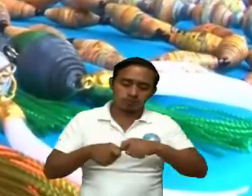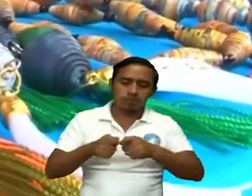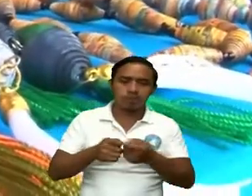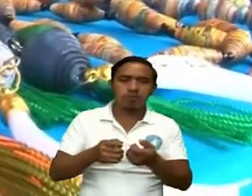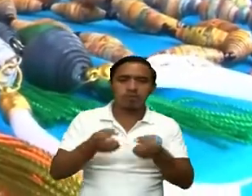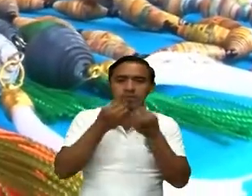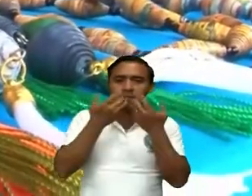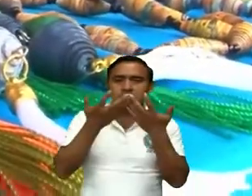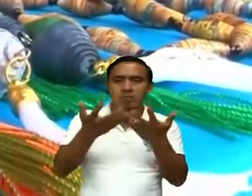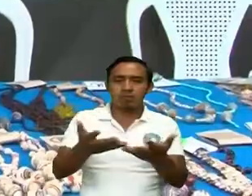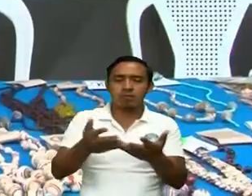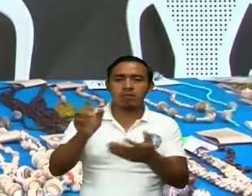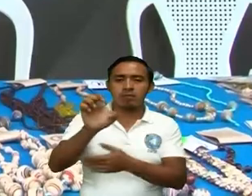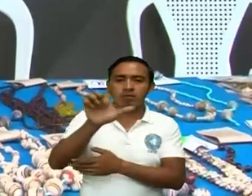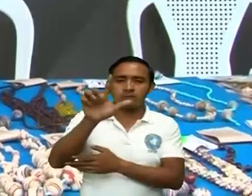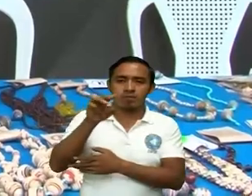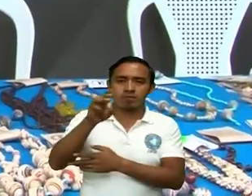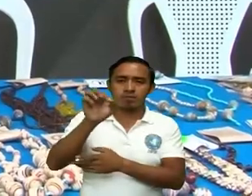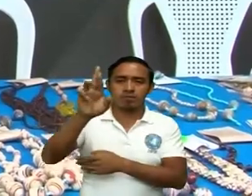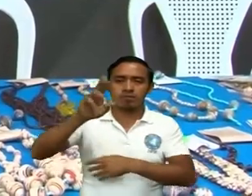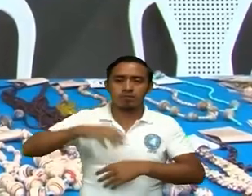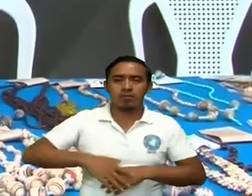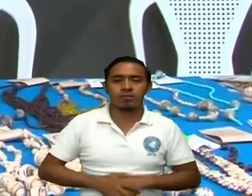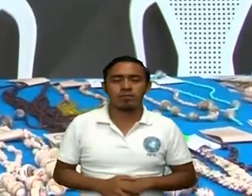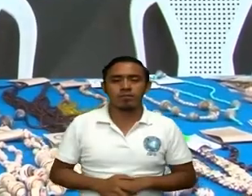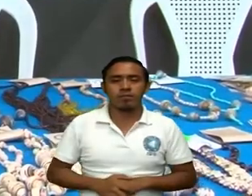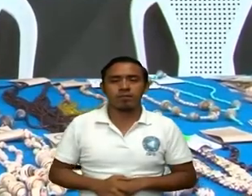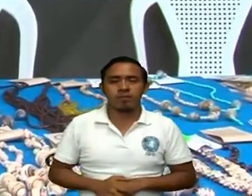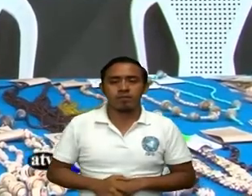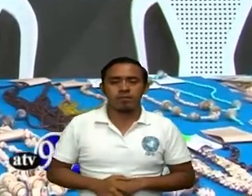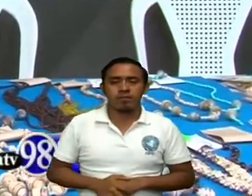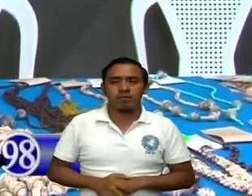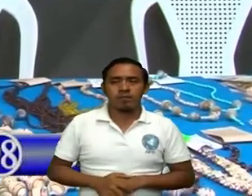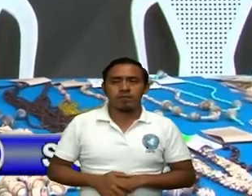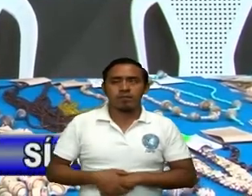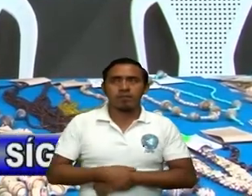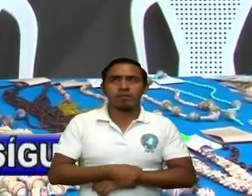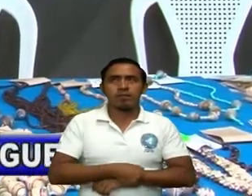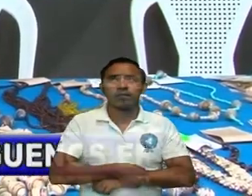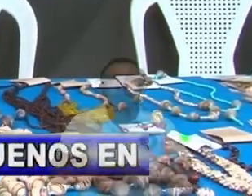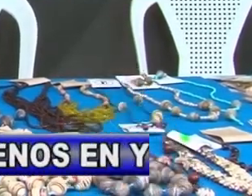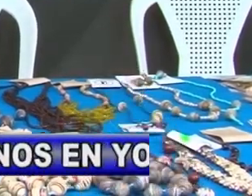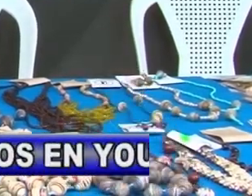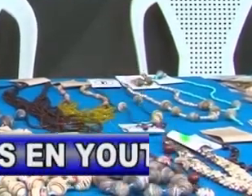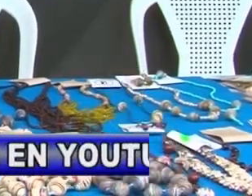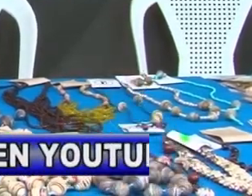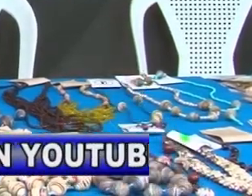cámara de Wendell Noguera, para el canal parlamentario les informó Elmer Marcia.